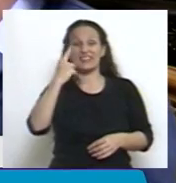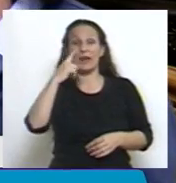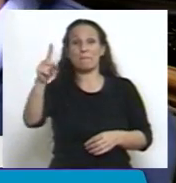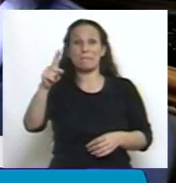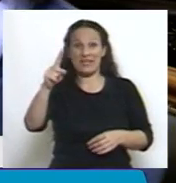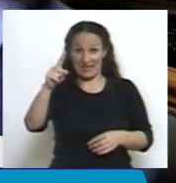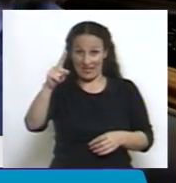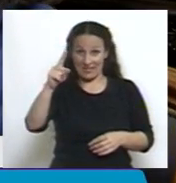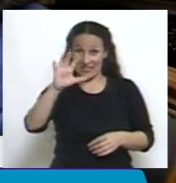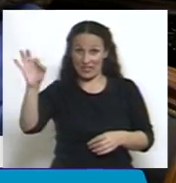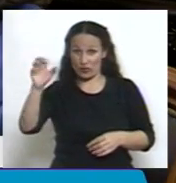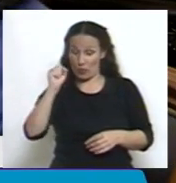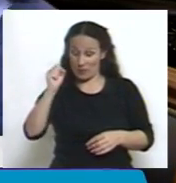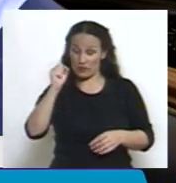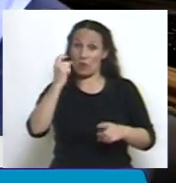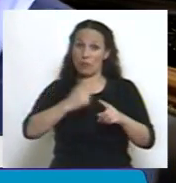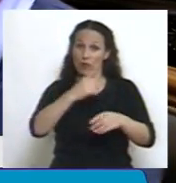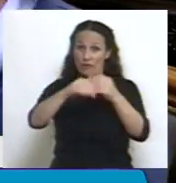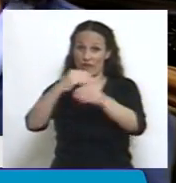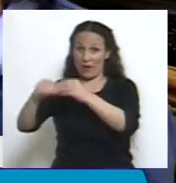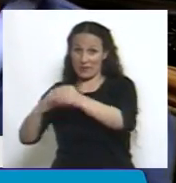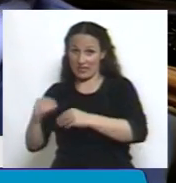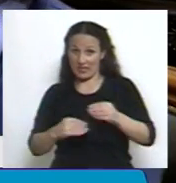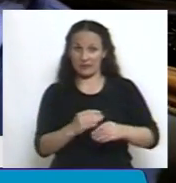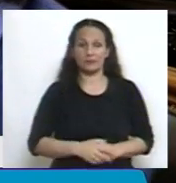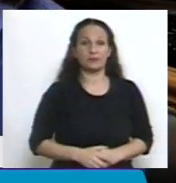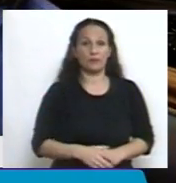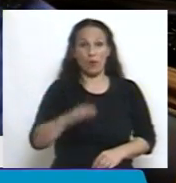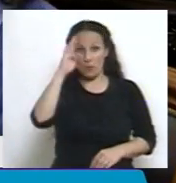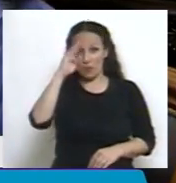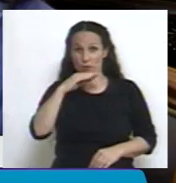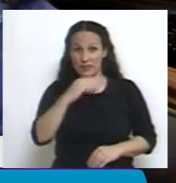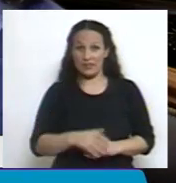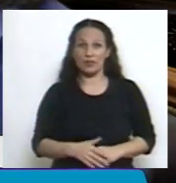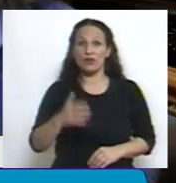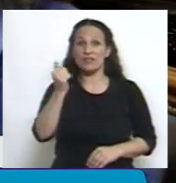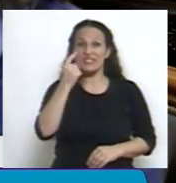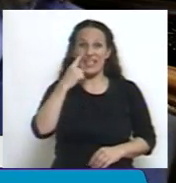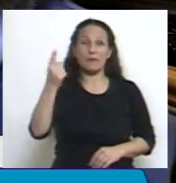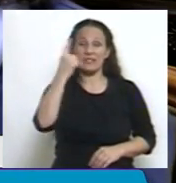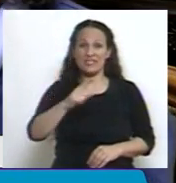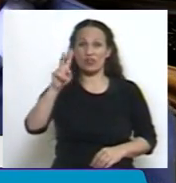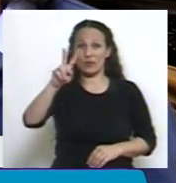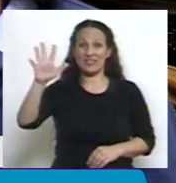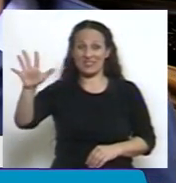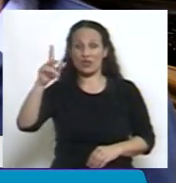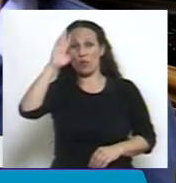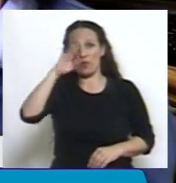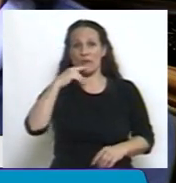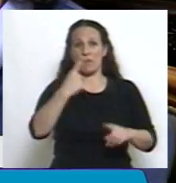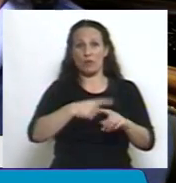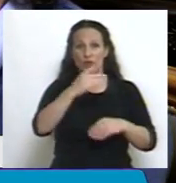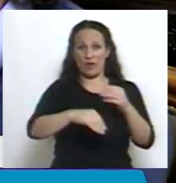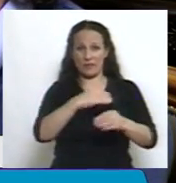pesos por año por familia. Dividiéramos por mes, son 6.125 pesos por mes por